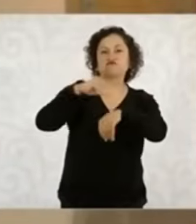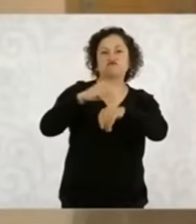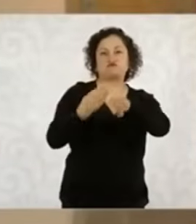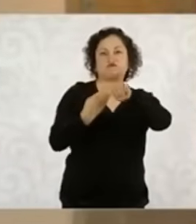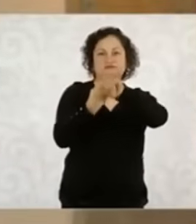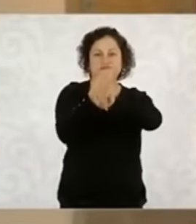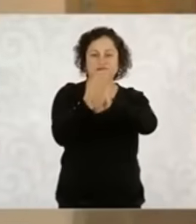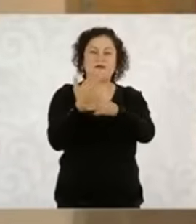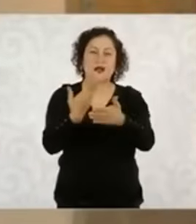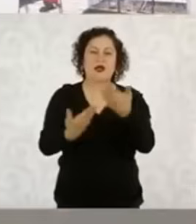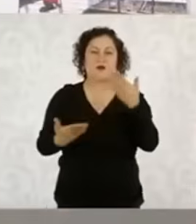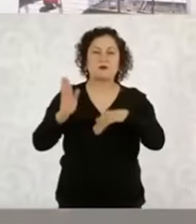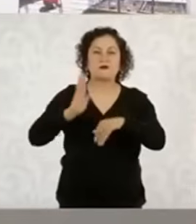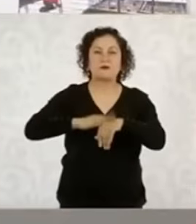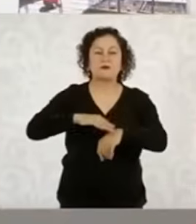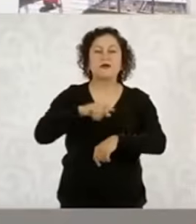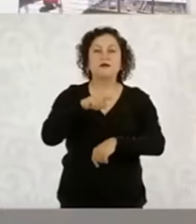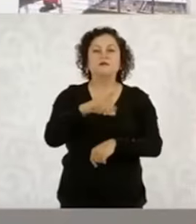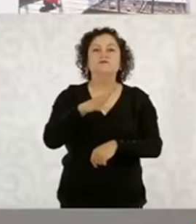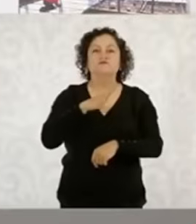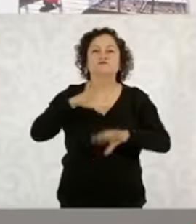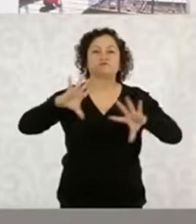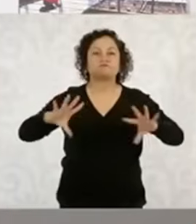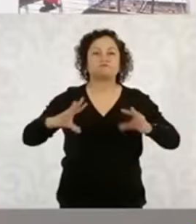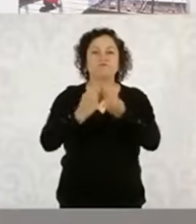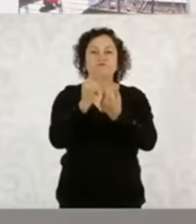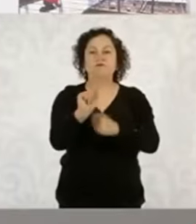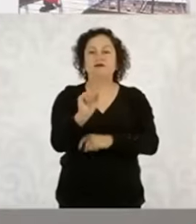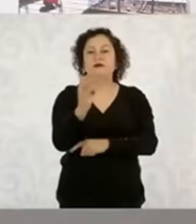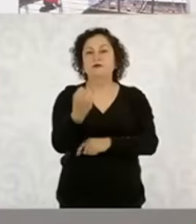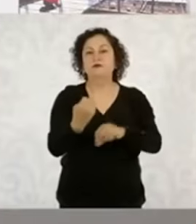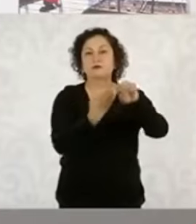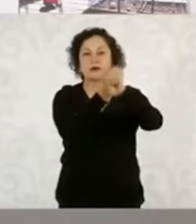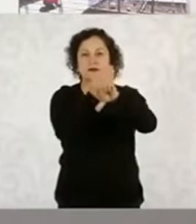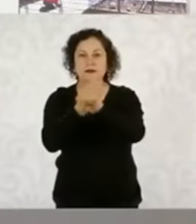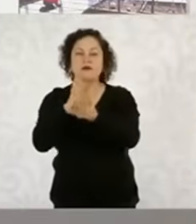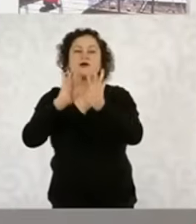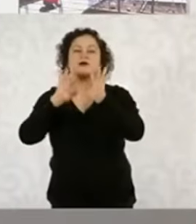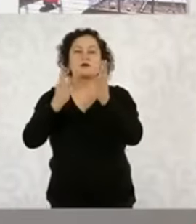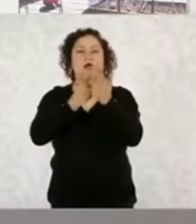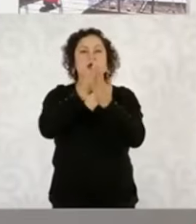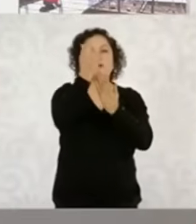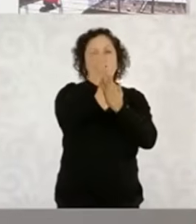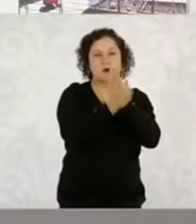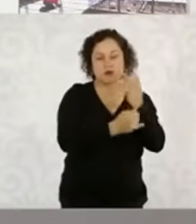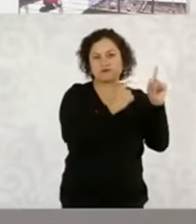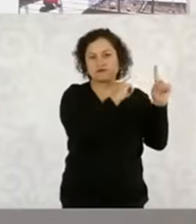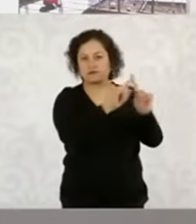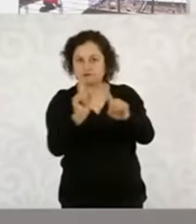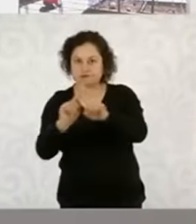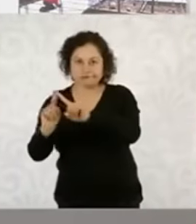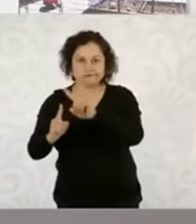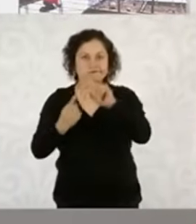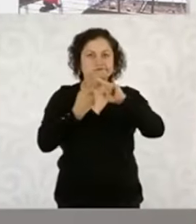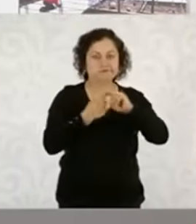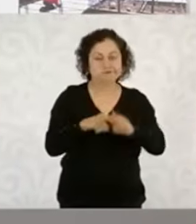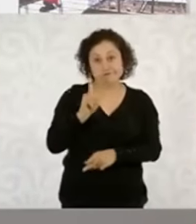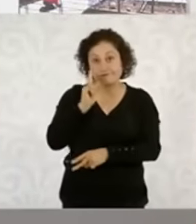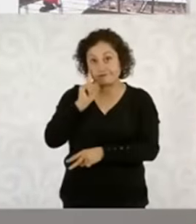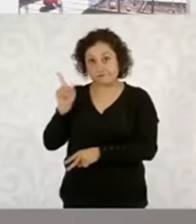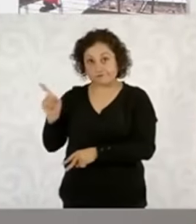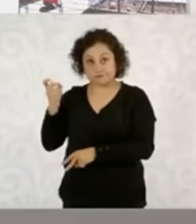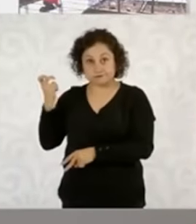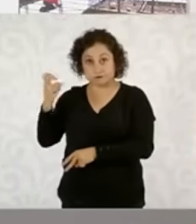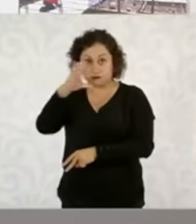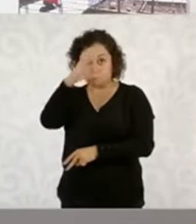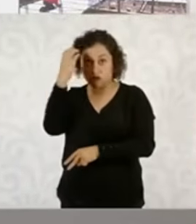vamos en 29 entidades donde se han iniciado proyectos. Estas son algunas imágenes de las